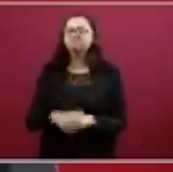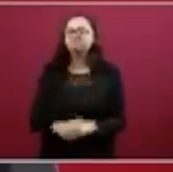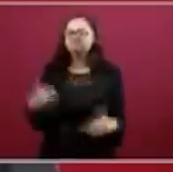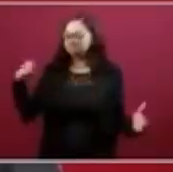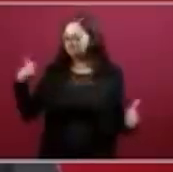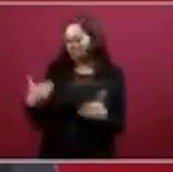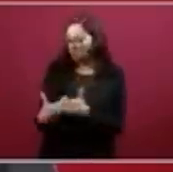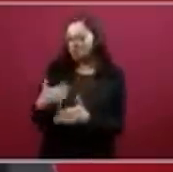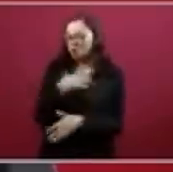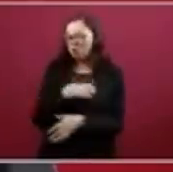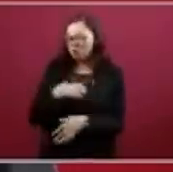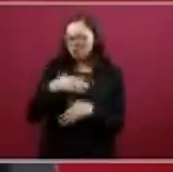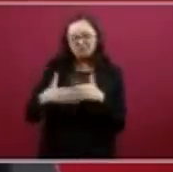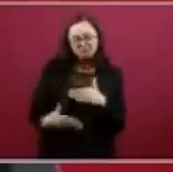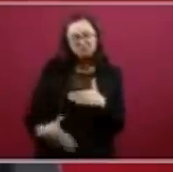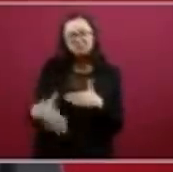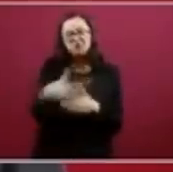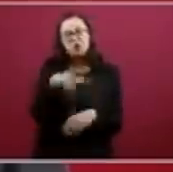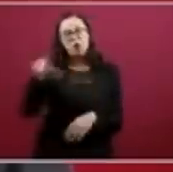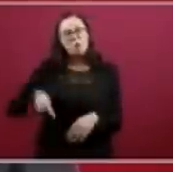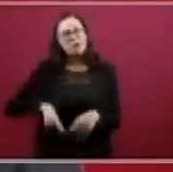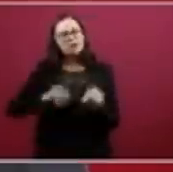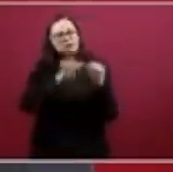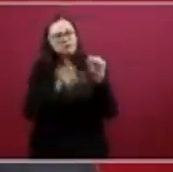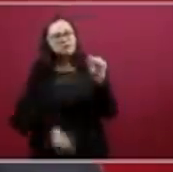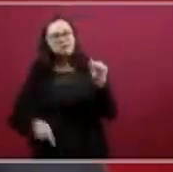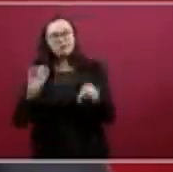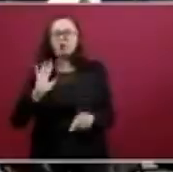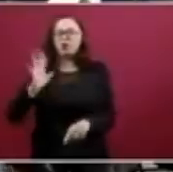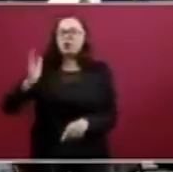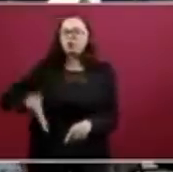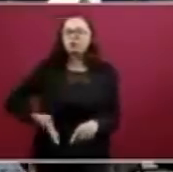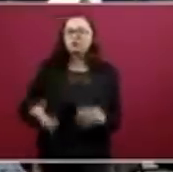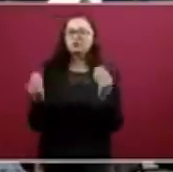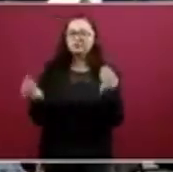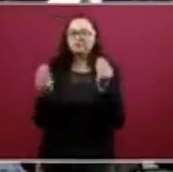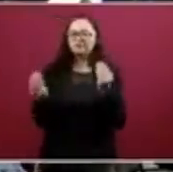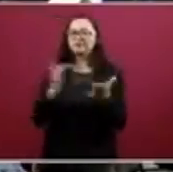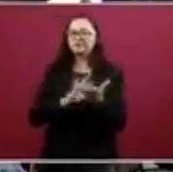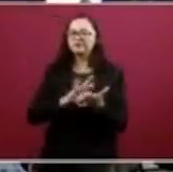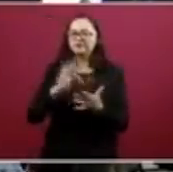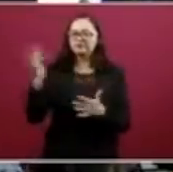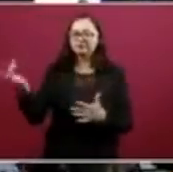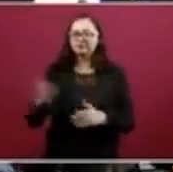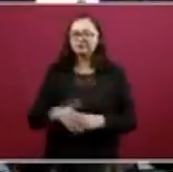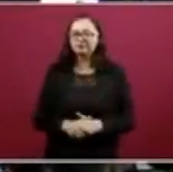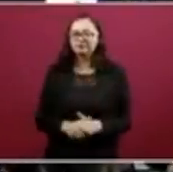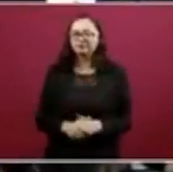muy orgullosa de su gobierno. Muchas gracias. Gracias, presidente.